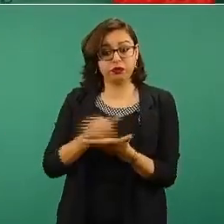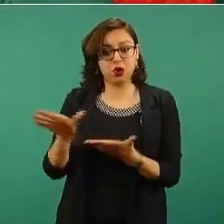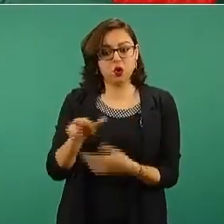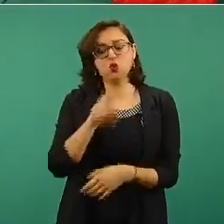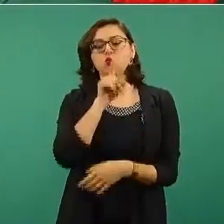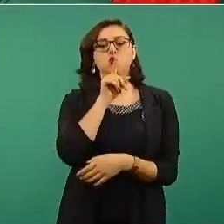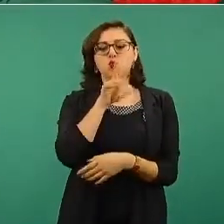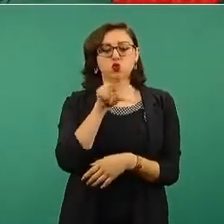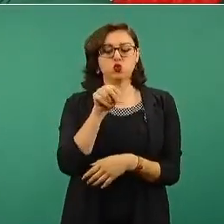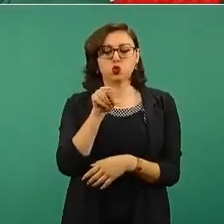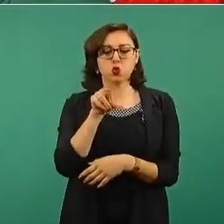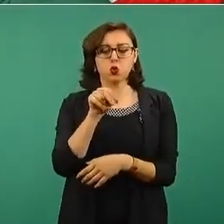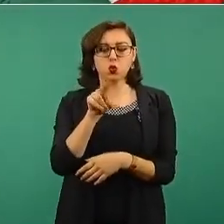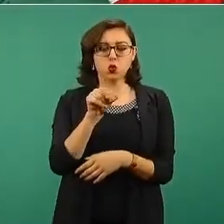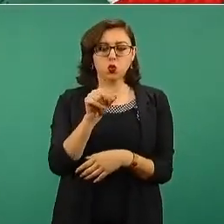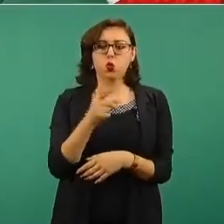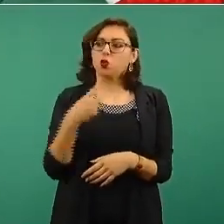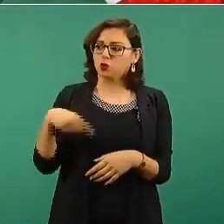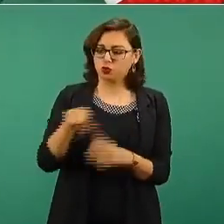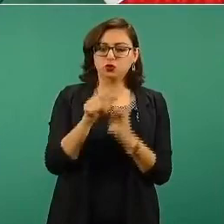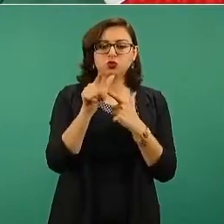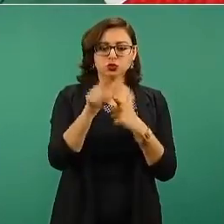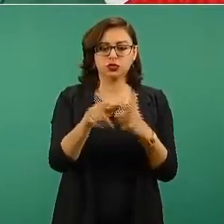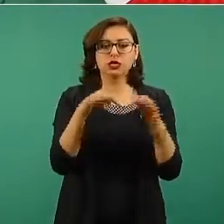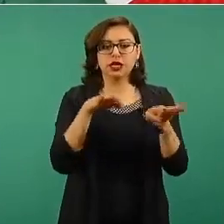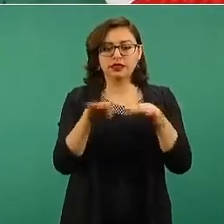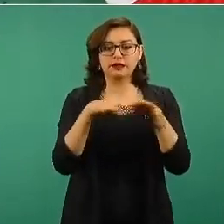queden trabajando en el sector